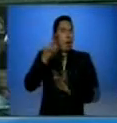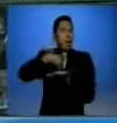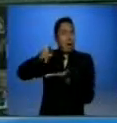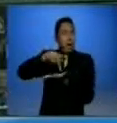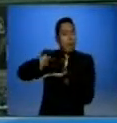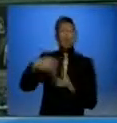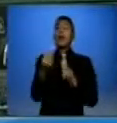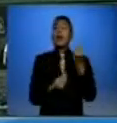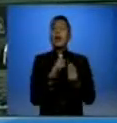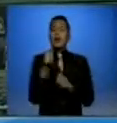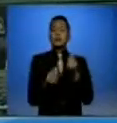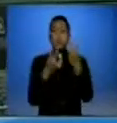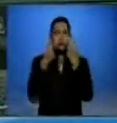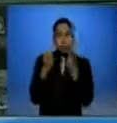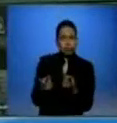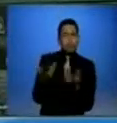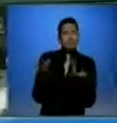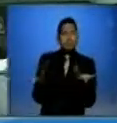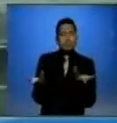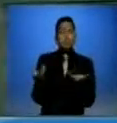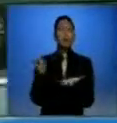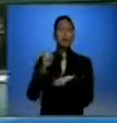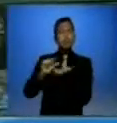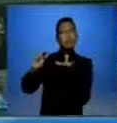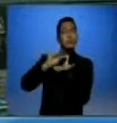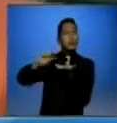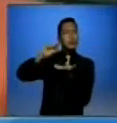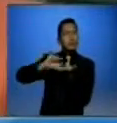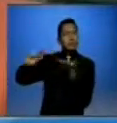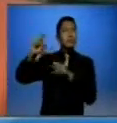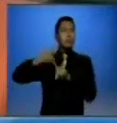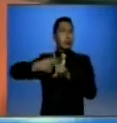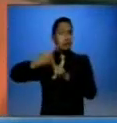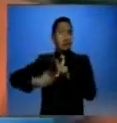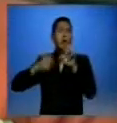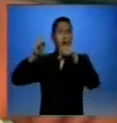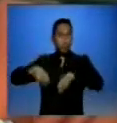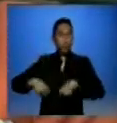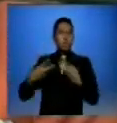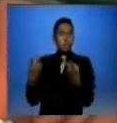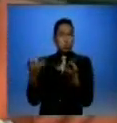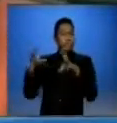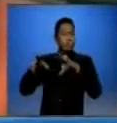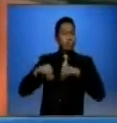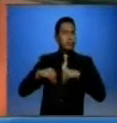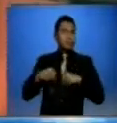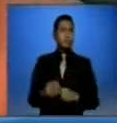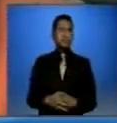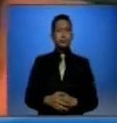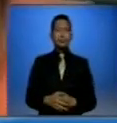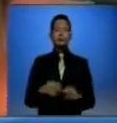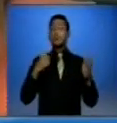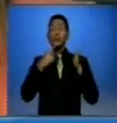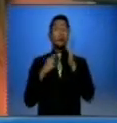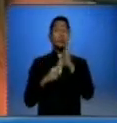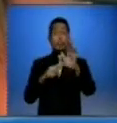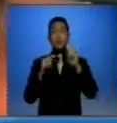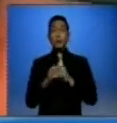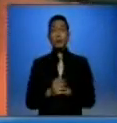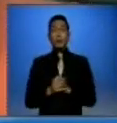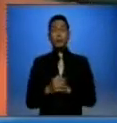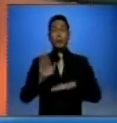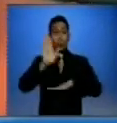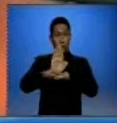ser tomado en cuenta para las aportaciones mensuales. Es decir, que sin una manera de desvirtuar el valor